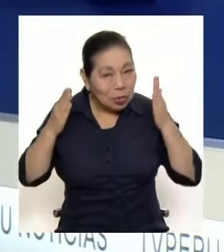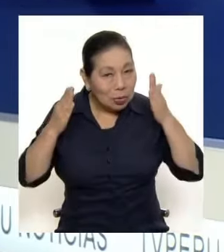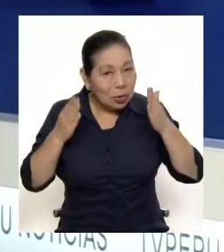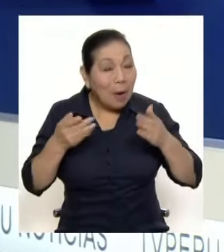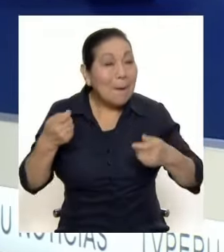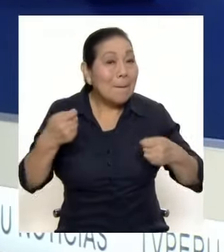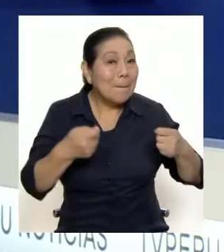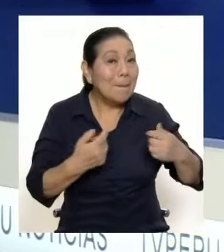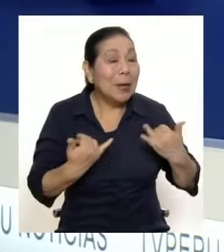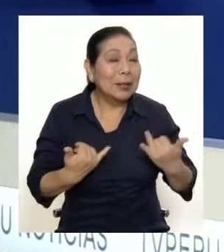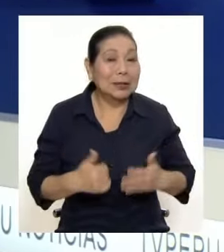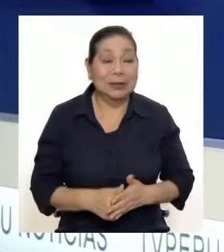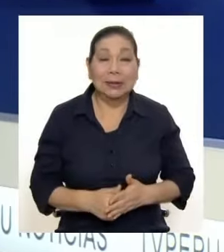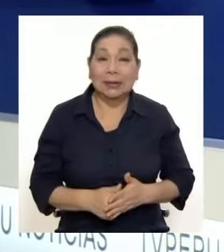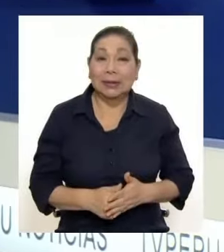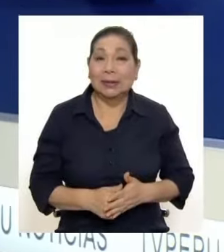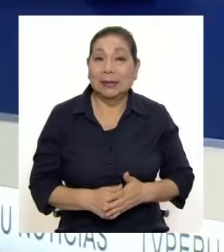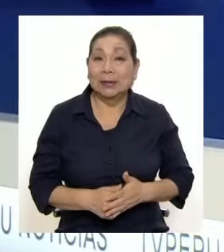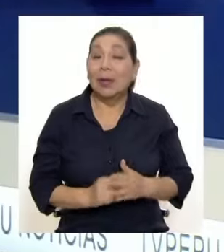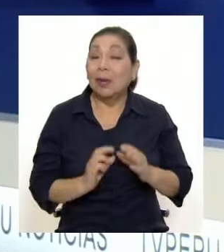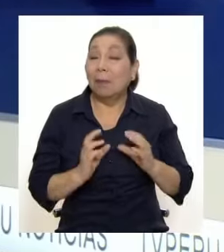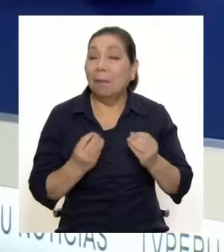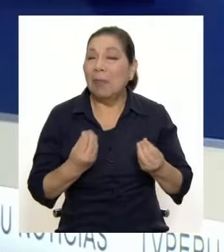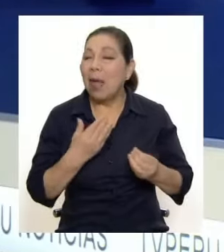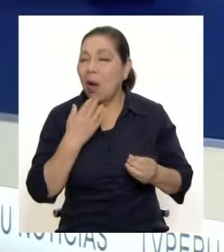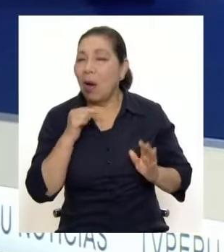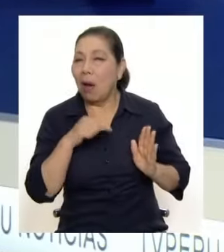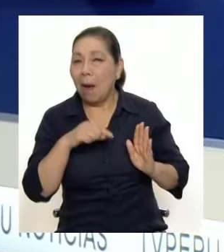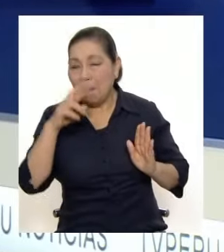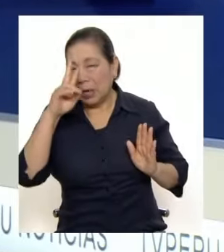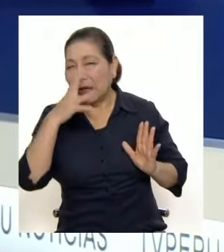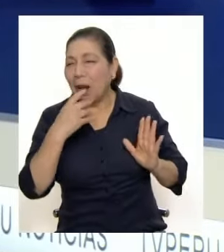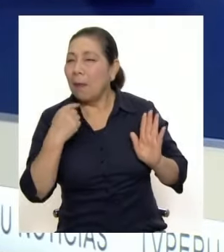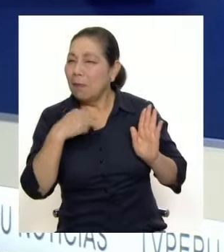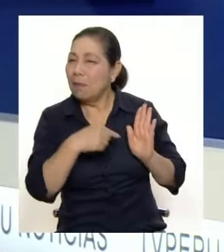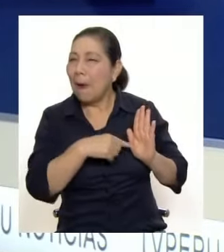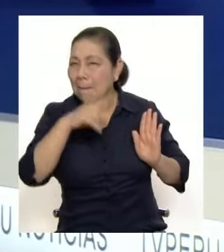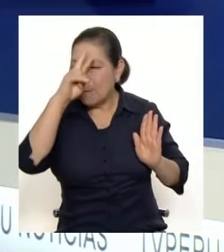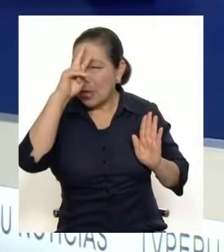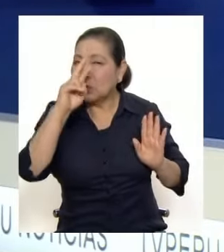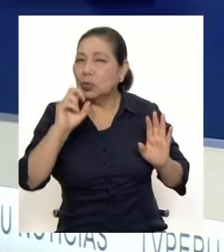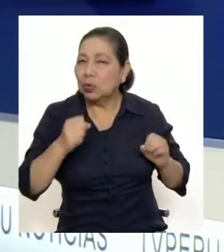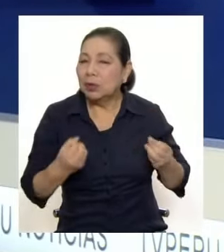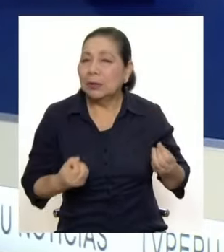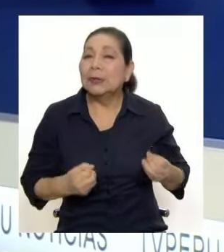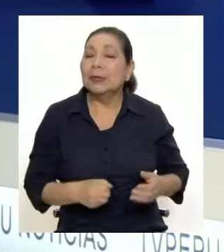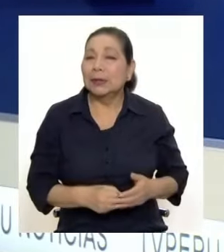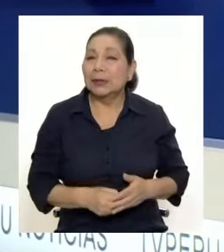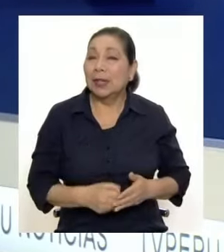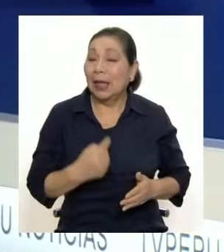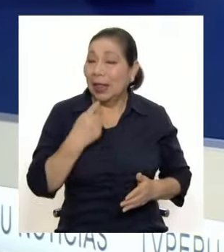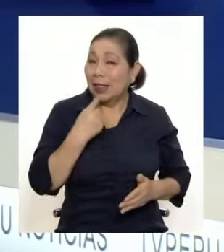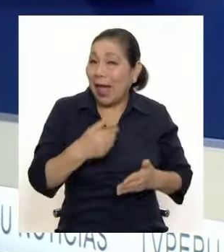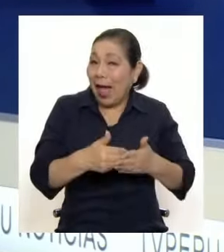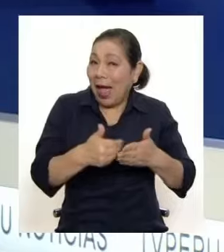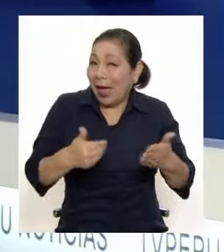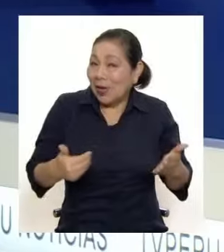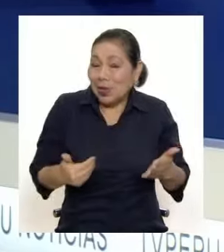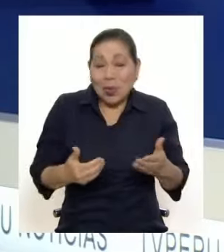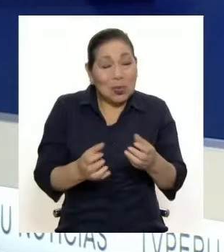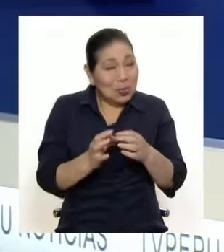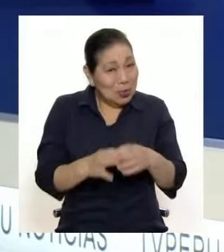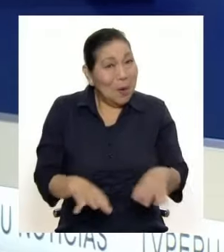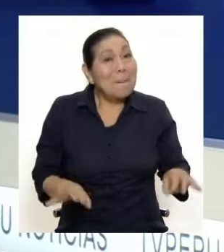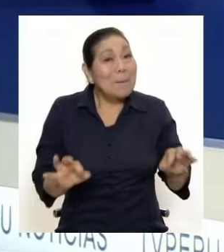sus inversiones a esta parte del de del mundo que que que como decía hace un rato es muy